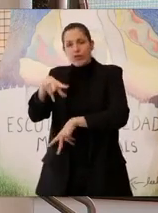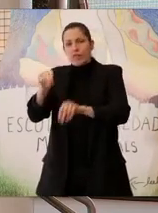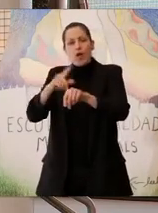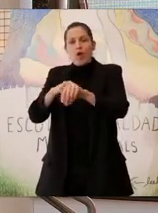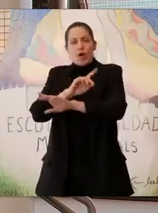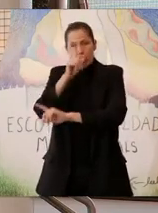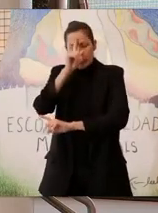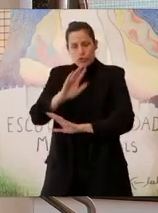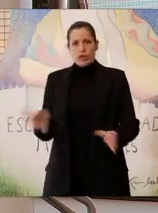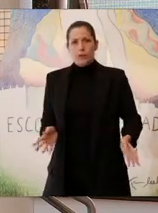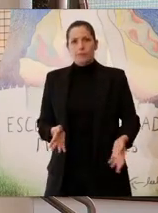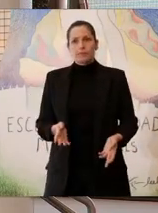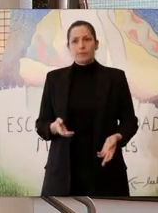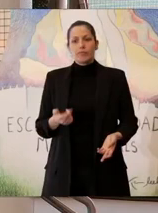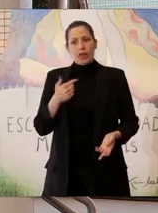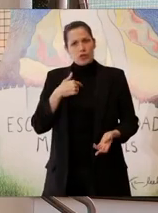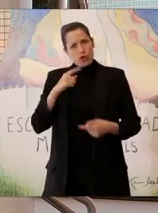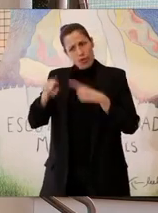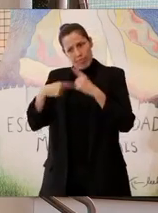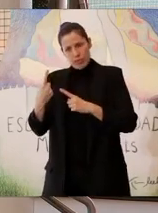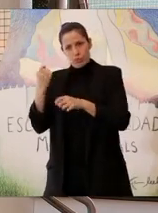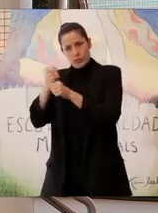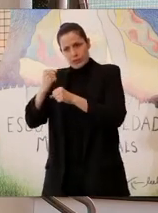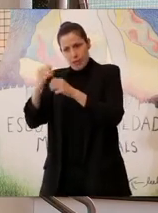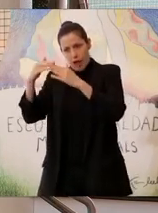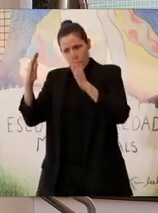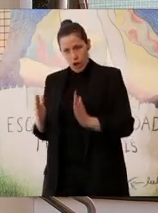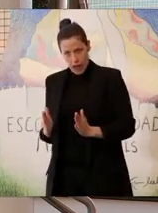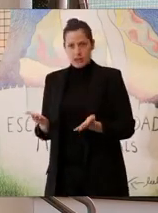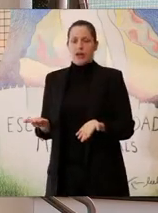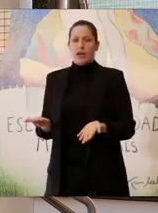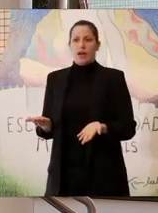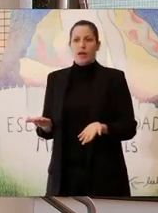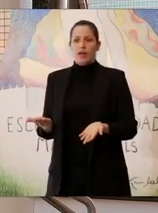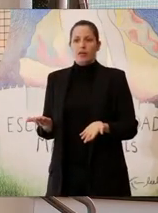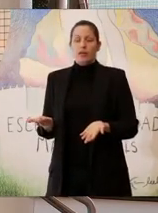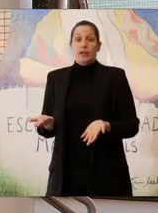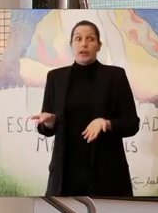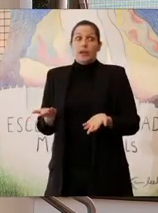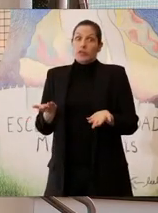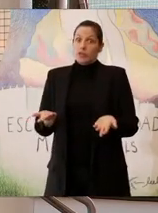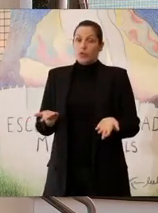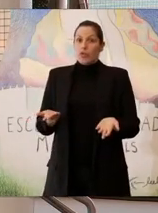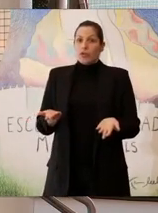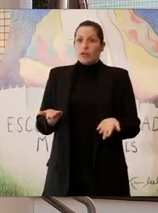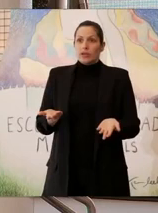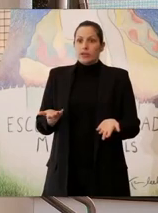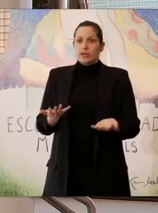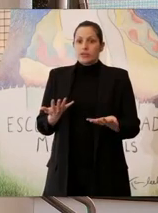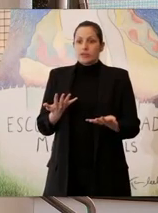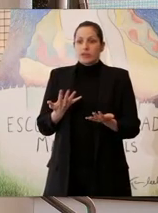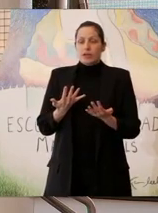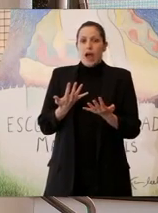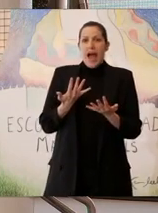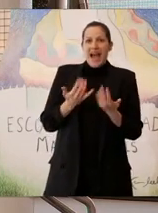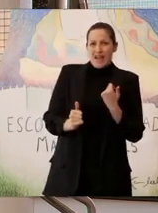no, luego tengo ese trabajo en casa que sacar, que me reduzcan lo que es la hora de audiencia del juzgado, no me da tanto como que me reduzcan